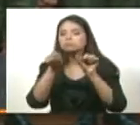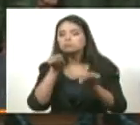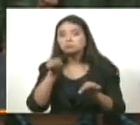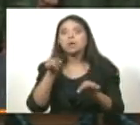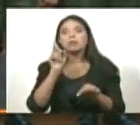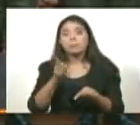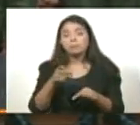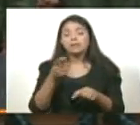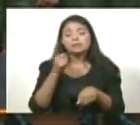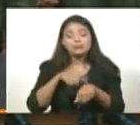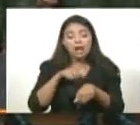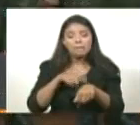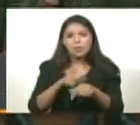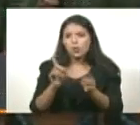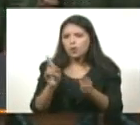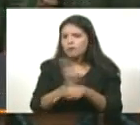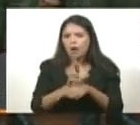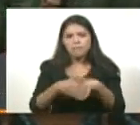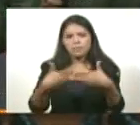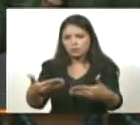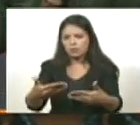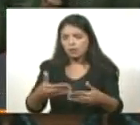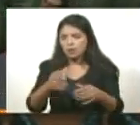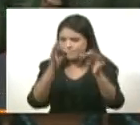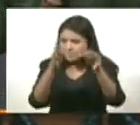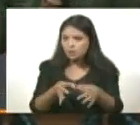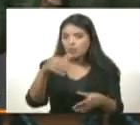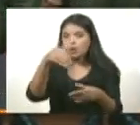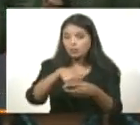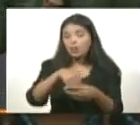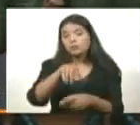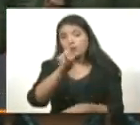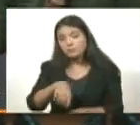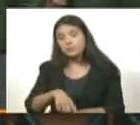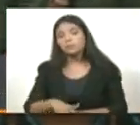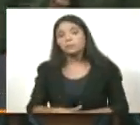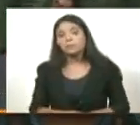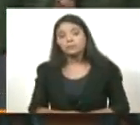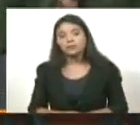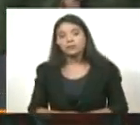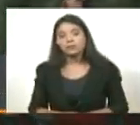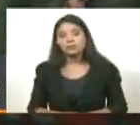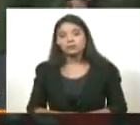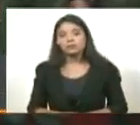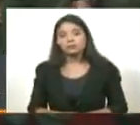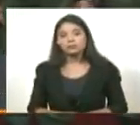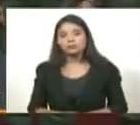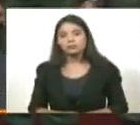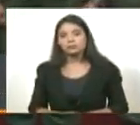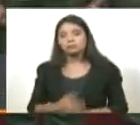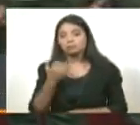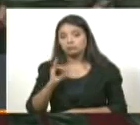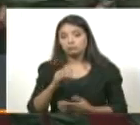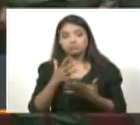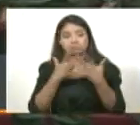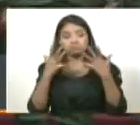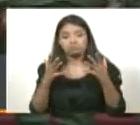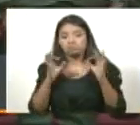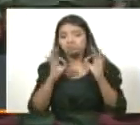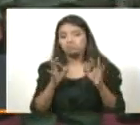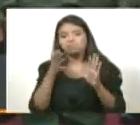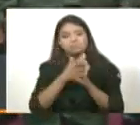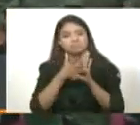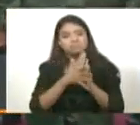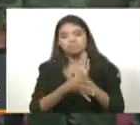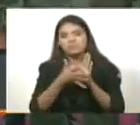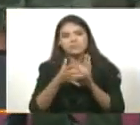ganar tiempo en el proceso electoral propiamente dicho, sino también que tuviera dimensión de qué iba a